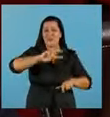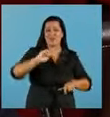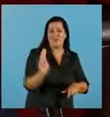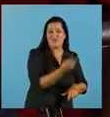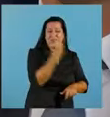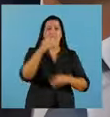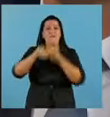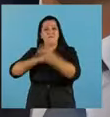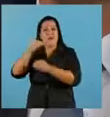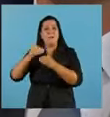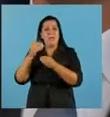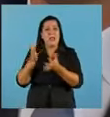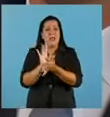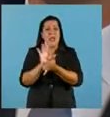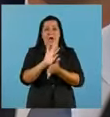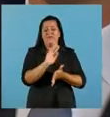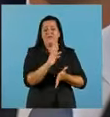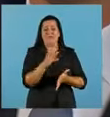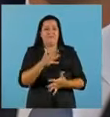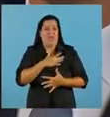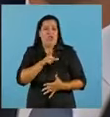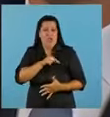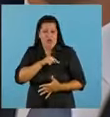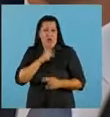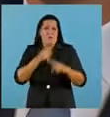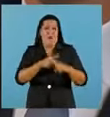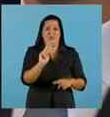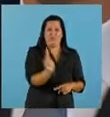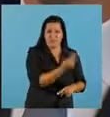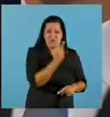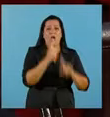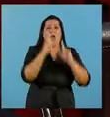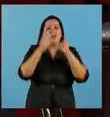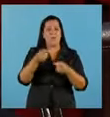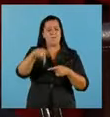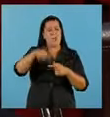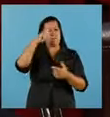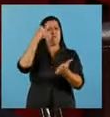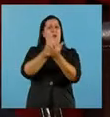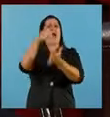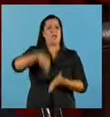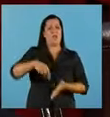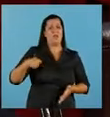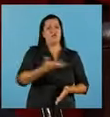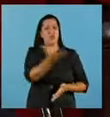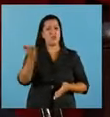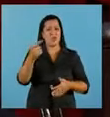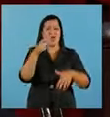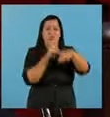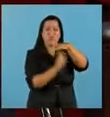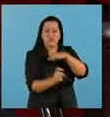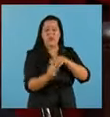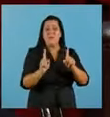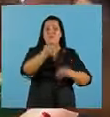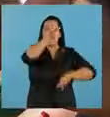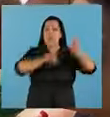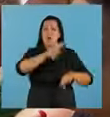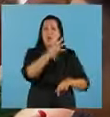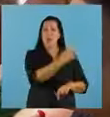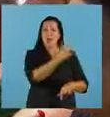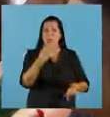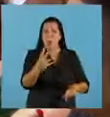de sus seres queridos, sino que también ha marcado a la sociedad argentina. Los 44